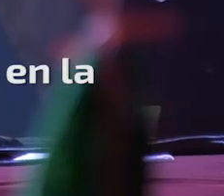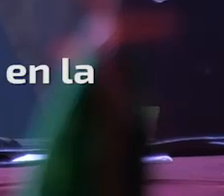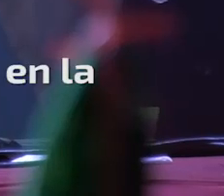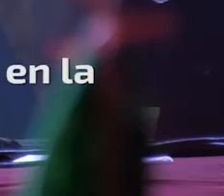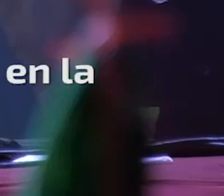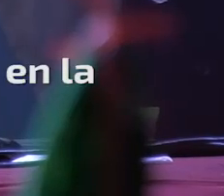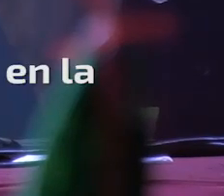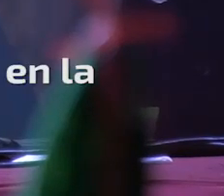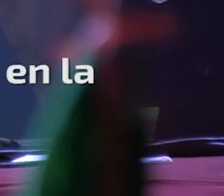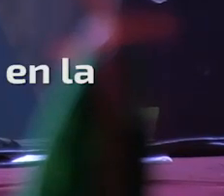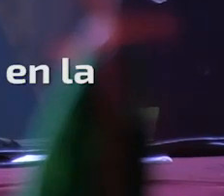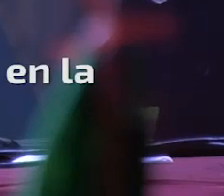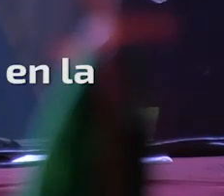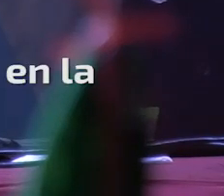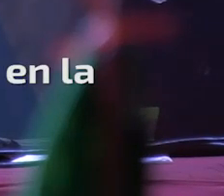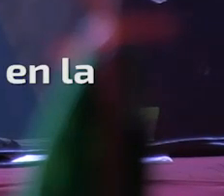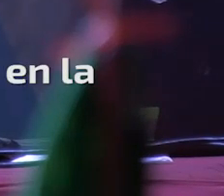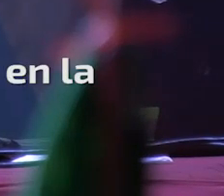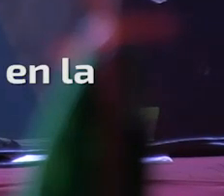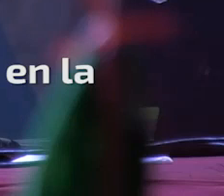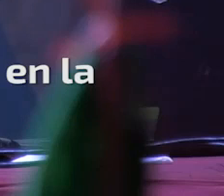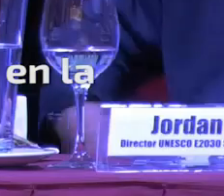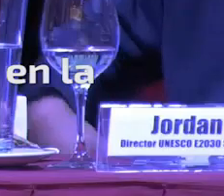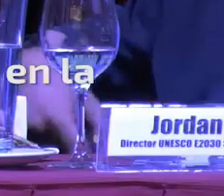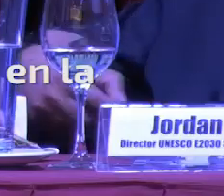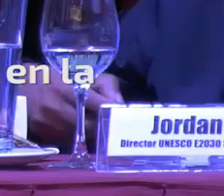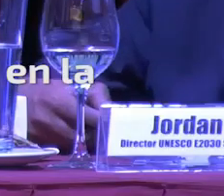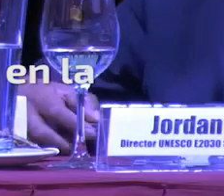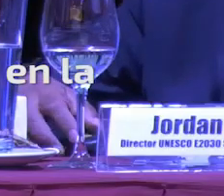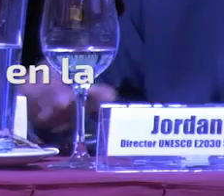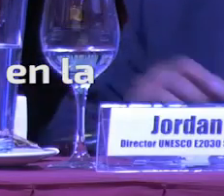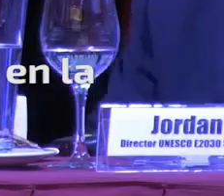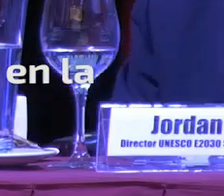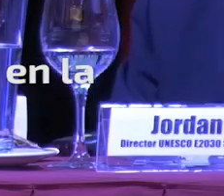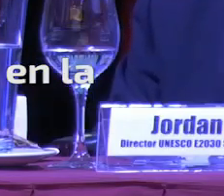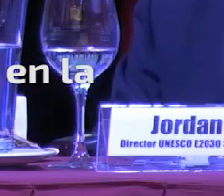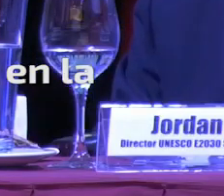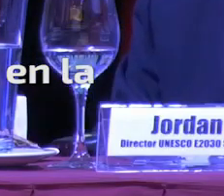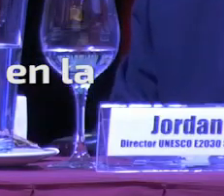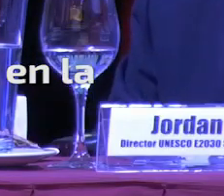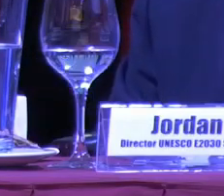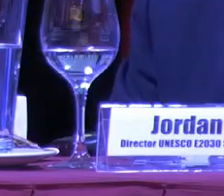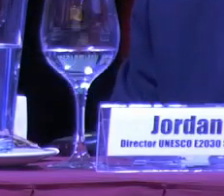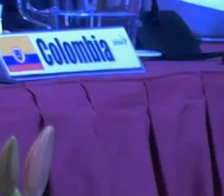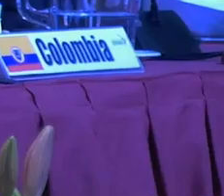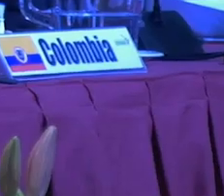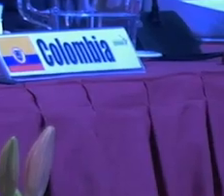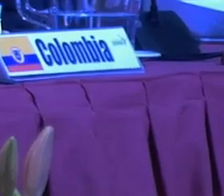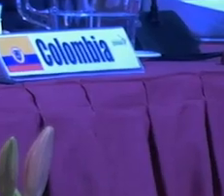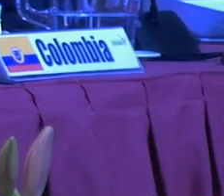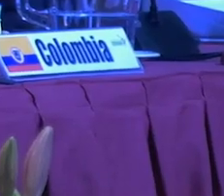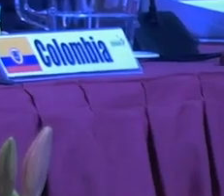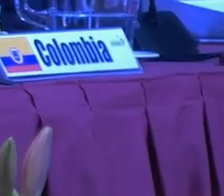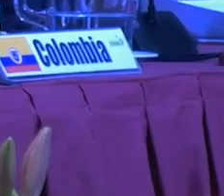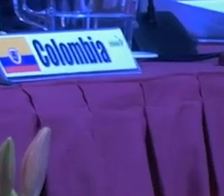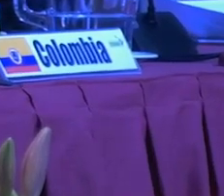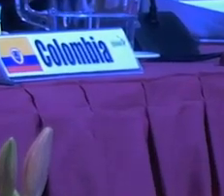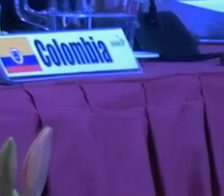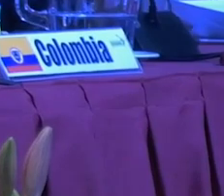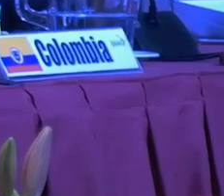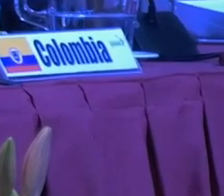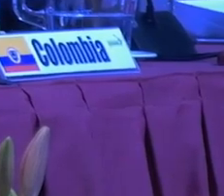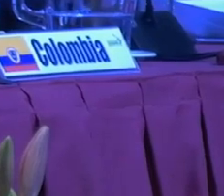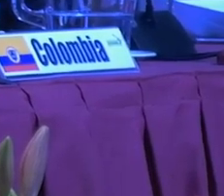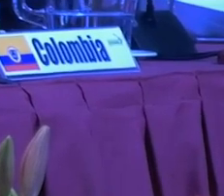some fundamental impediments that prevent us from being able to realize those goals. El gran desafío